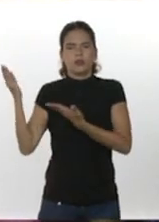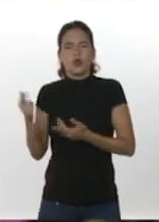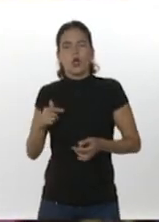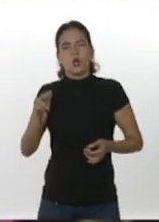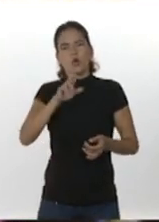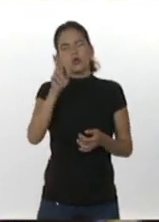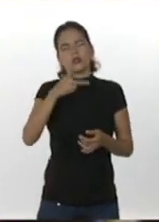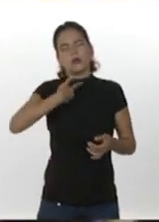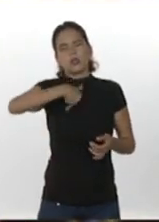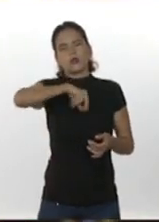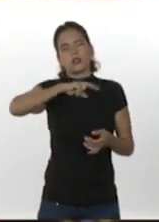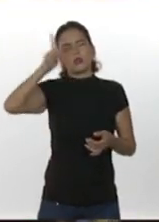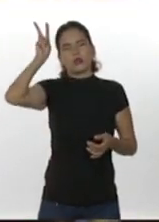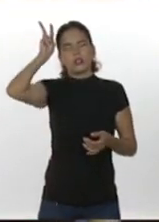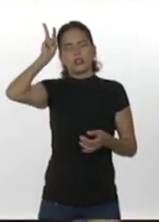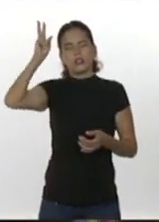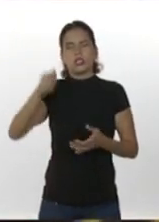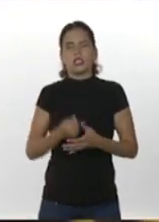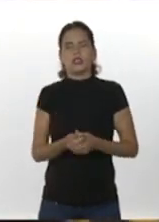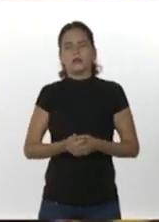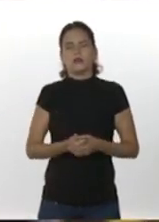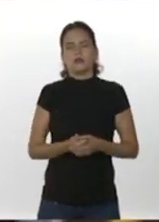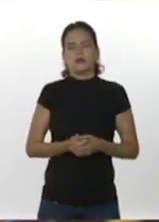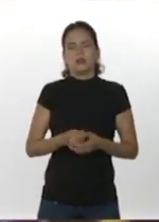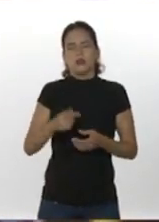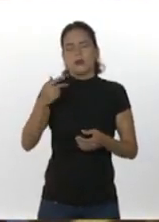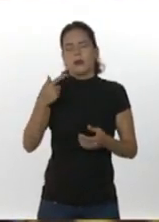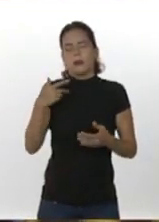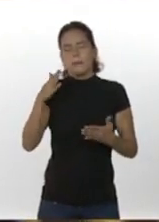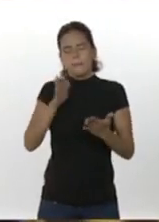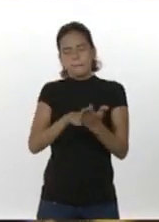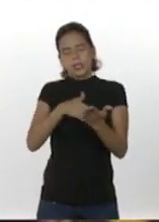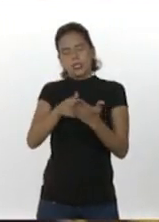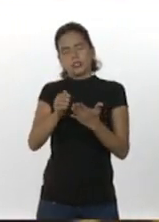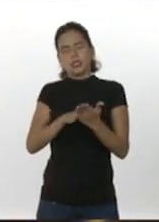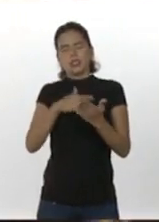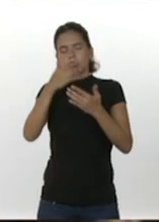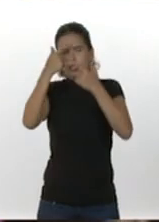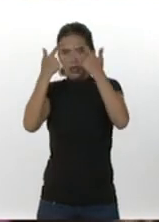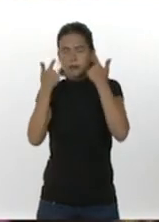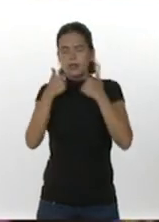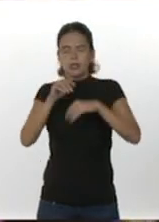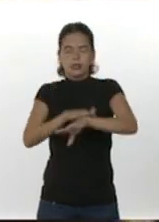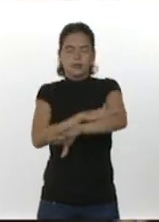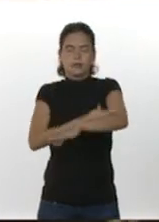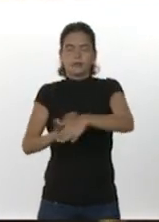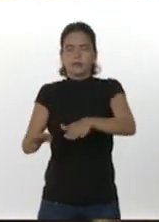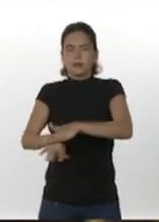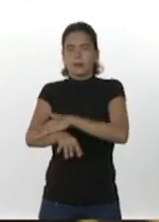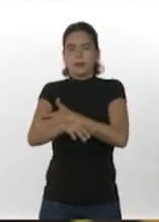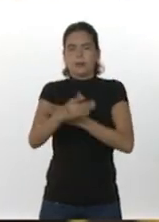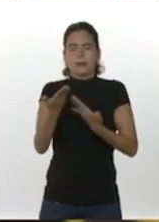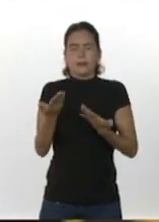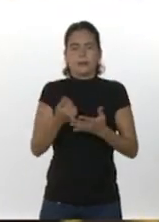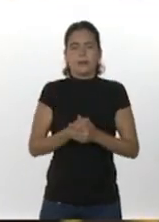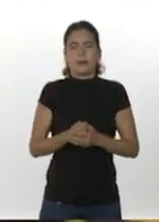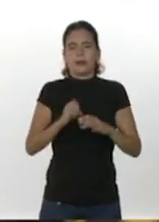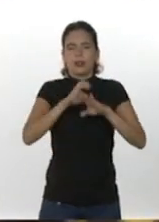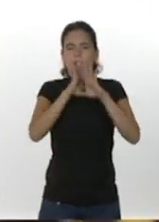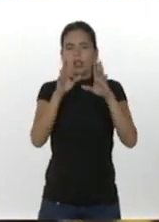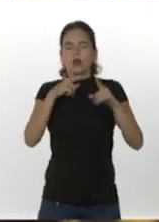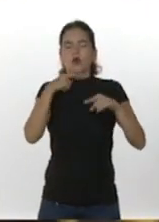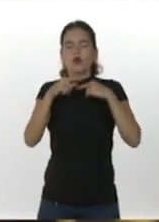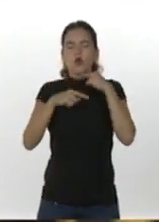utilizaban nuestros indígenas para pintarse la piel. Y obviamente esto da un